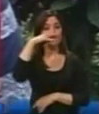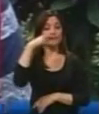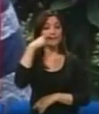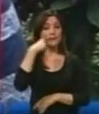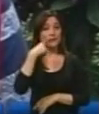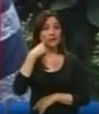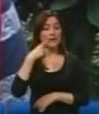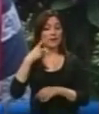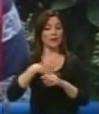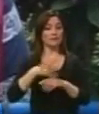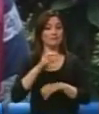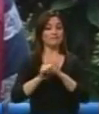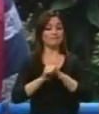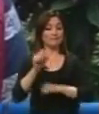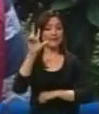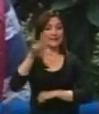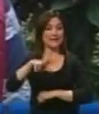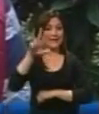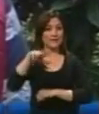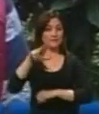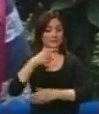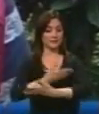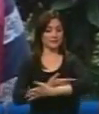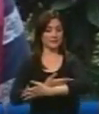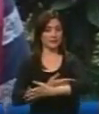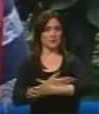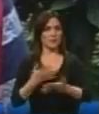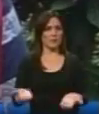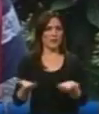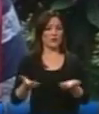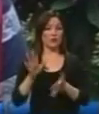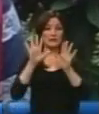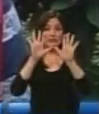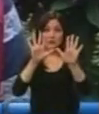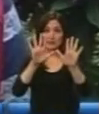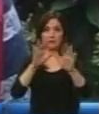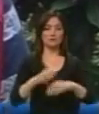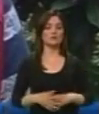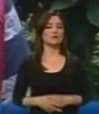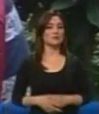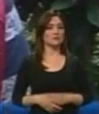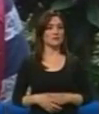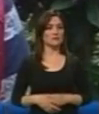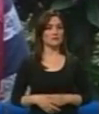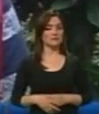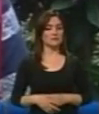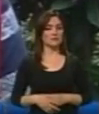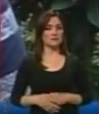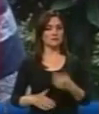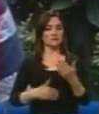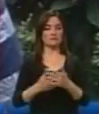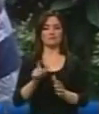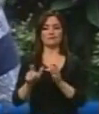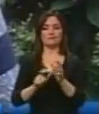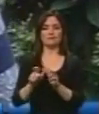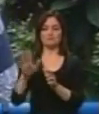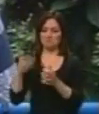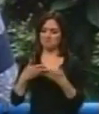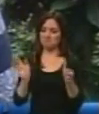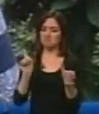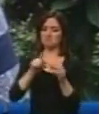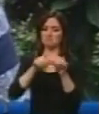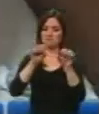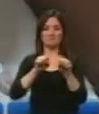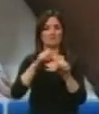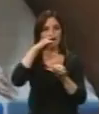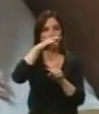tener por lo menos 3 meses de edad y tener 10 libras de peso. Y están abiertas para todos los pacientes, sobre todo